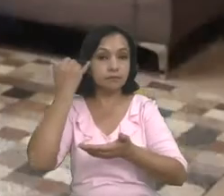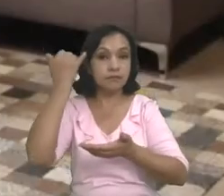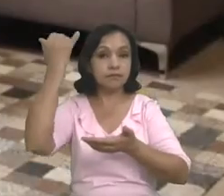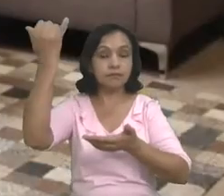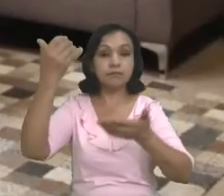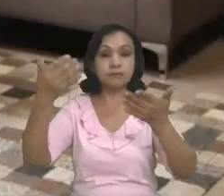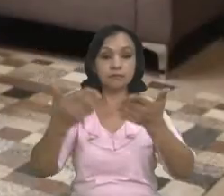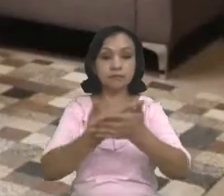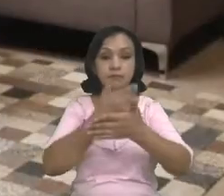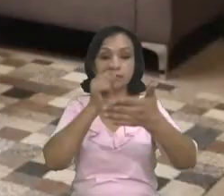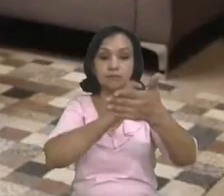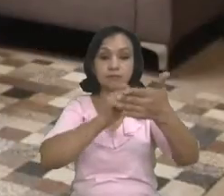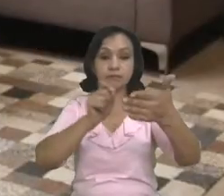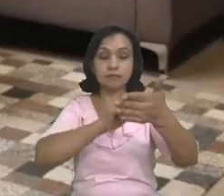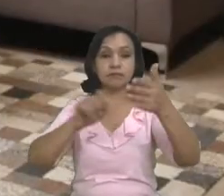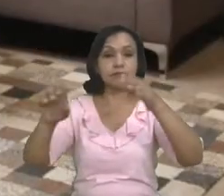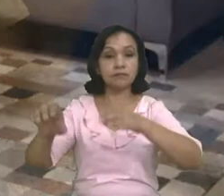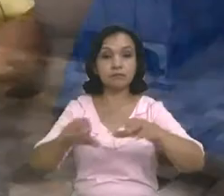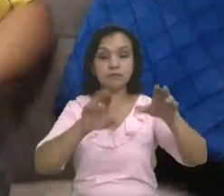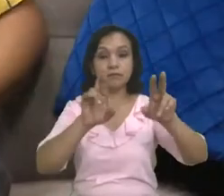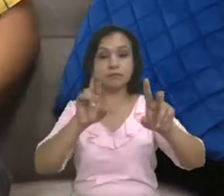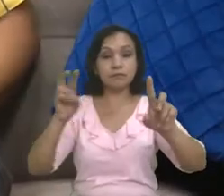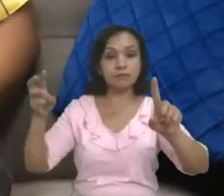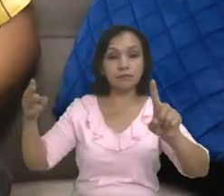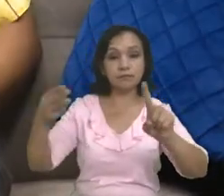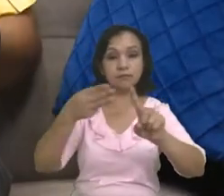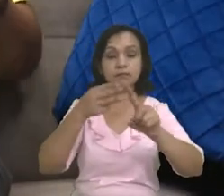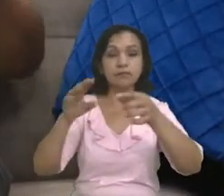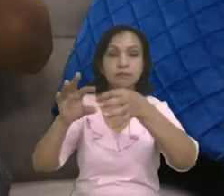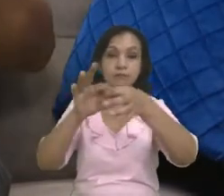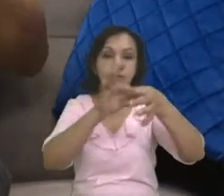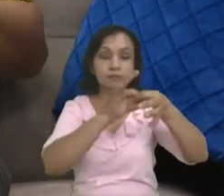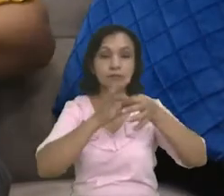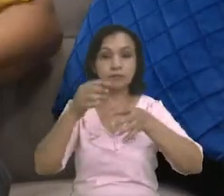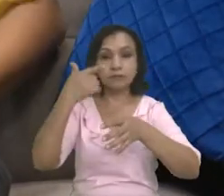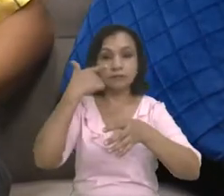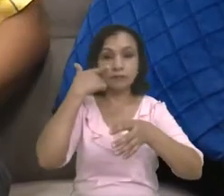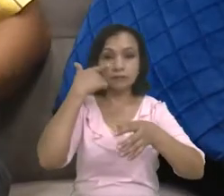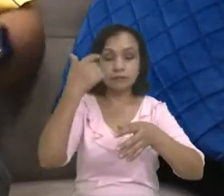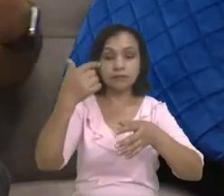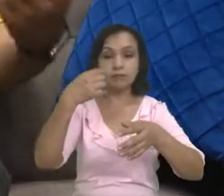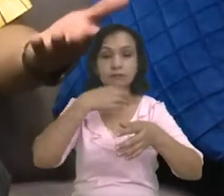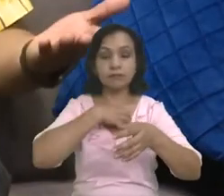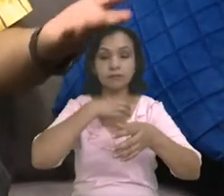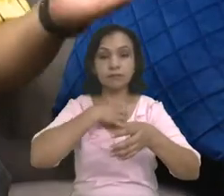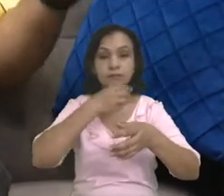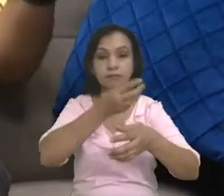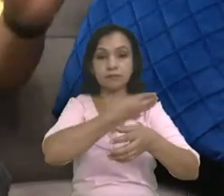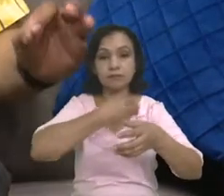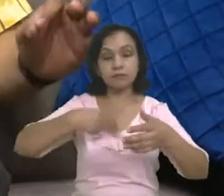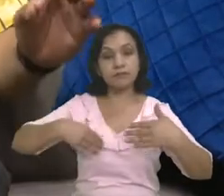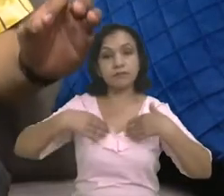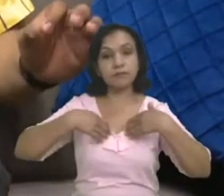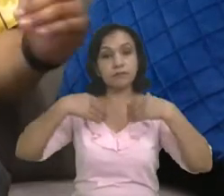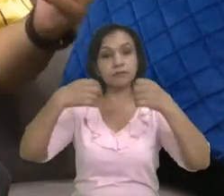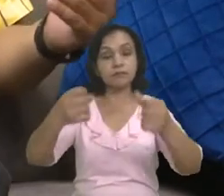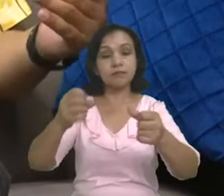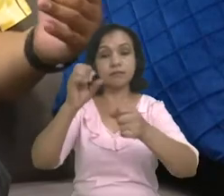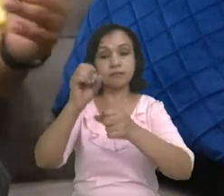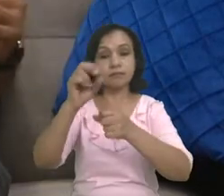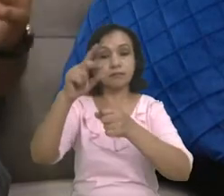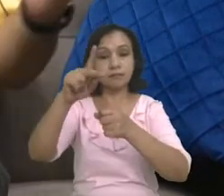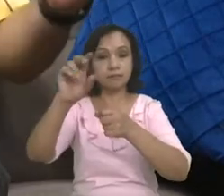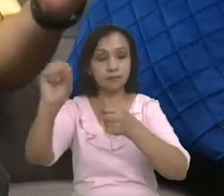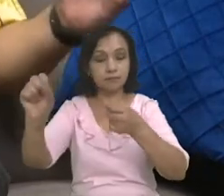pronunciamientos y acciones como región en conjunto conocer cómo se articula nuestro sistema de salud en este caso lo hemos visto muy cercano con la opc o